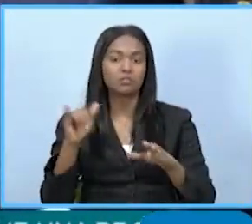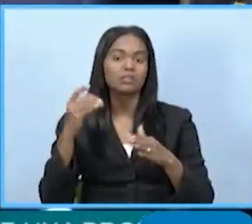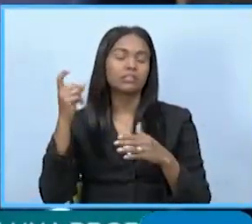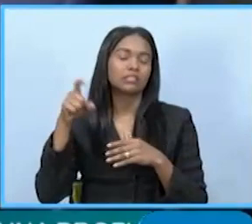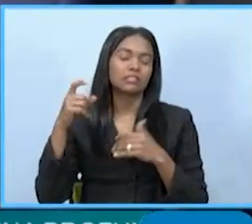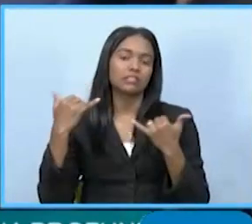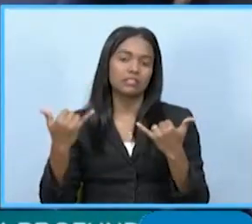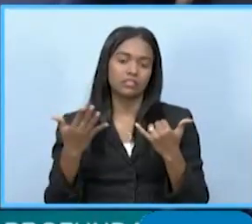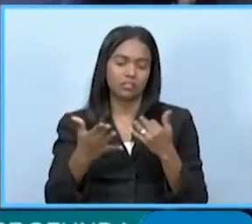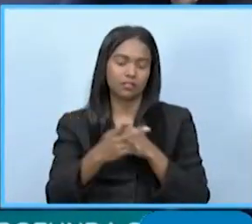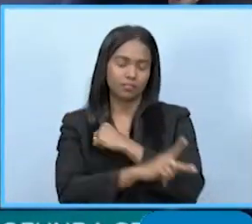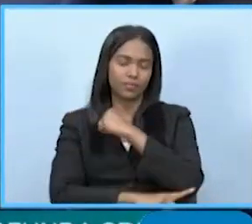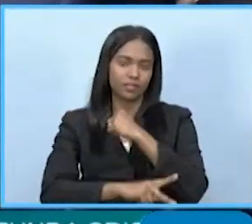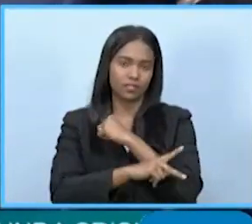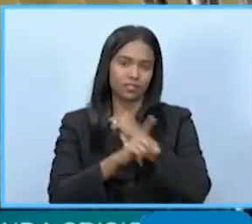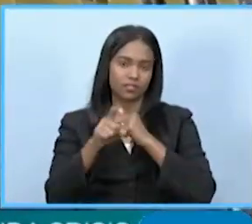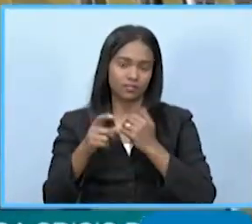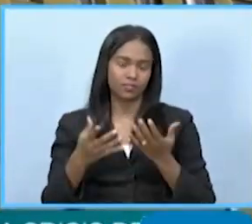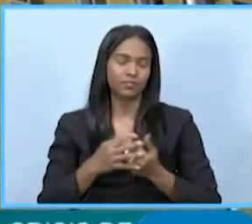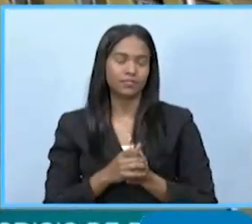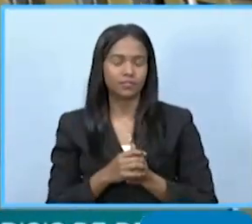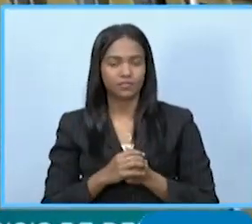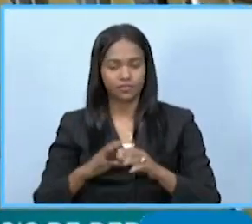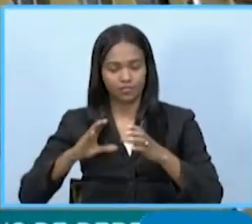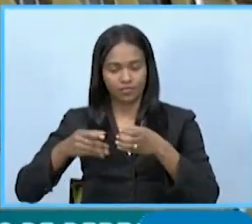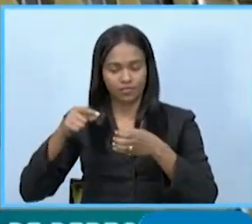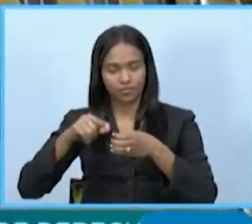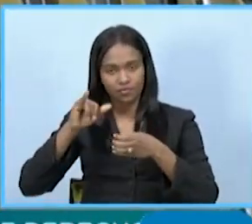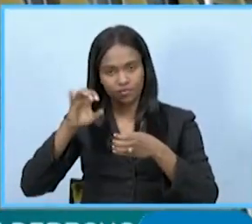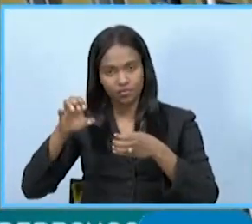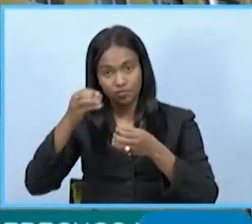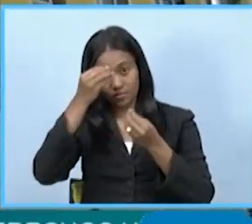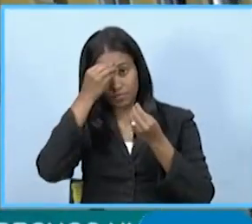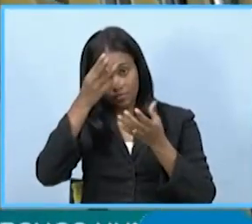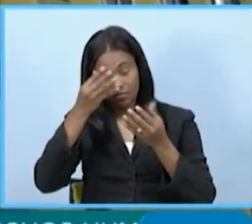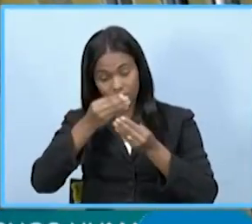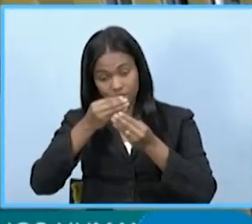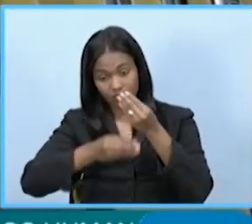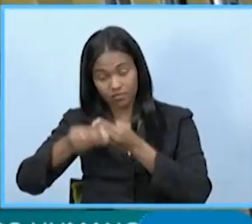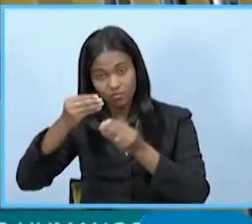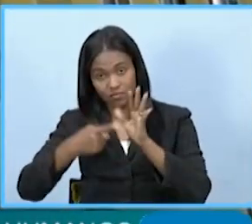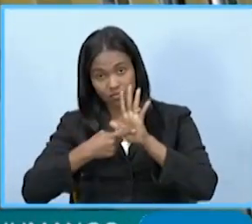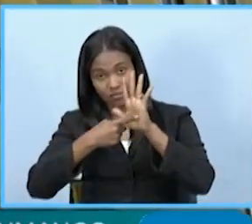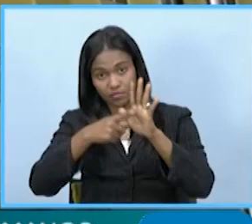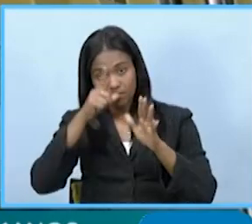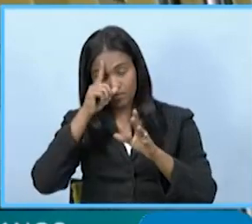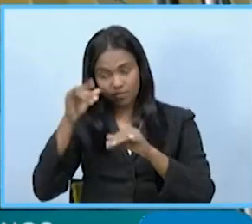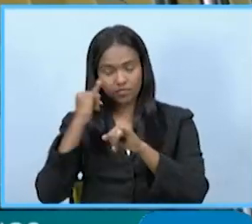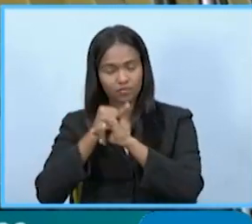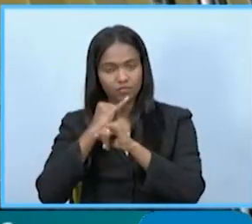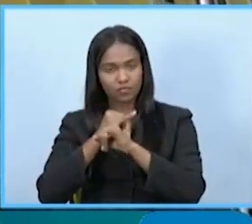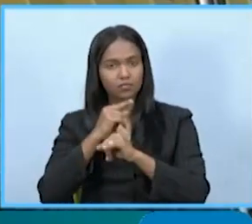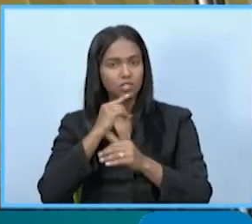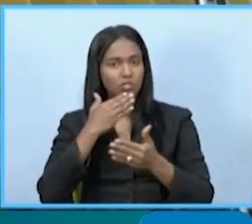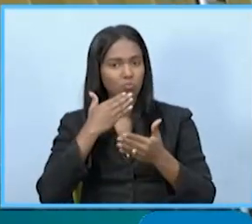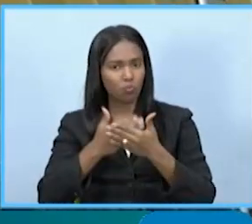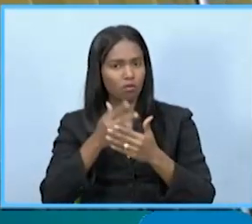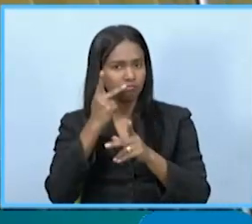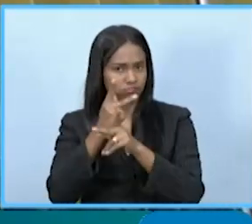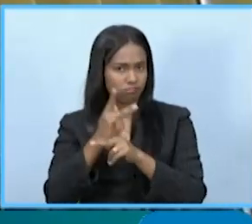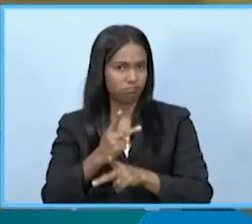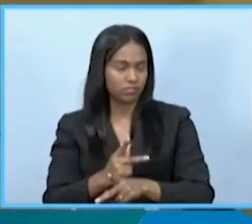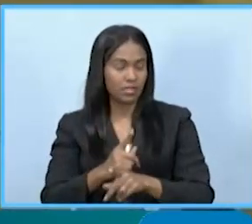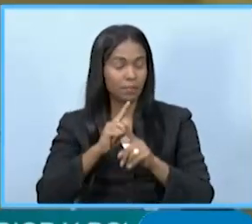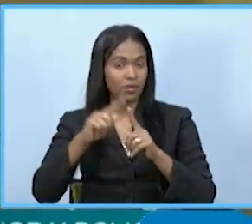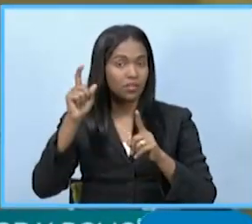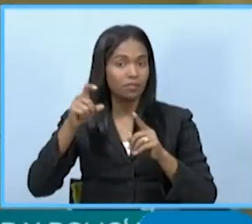requiere este país, como requiere la democracia. La Junta Central Electoral manifestó que el presupuesto presentado por el organismo es razonable y prudente,